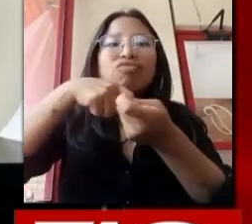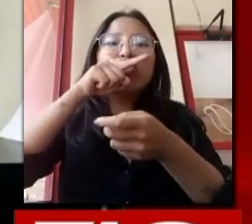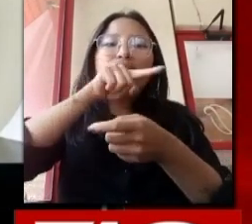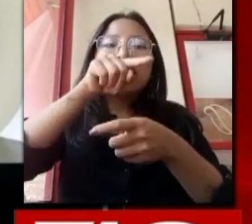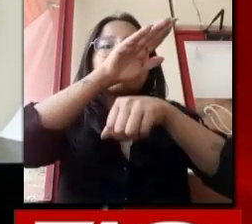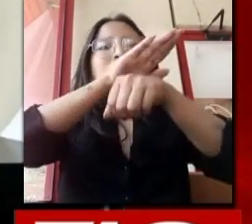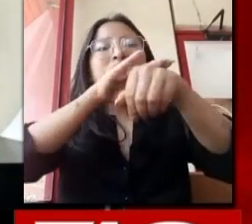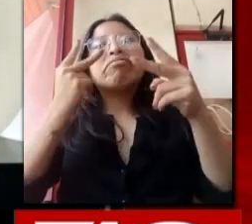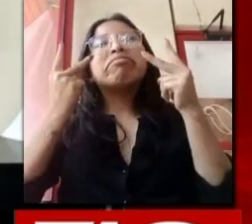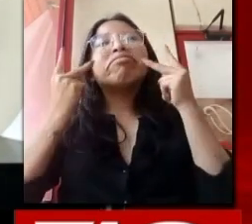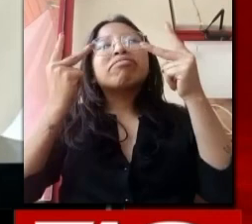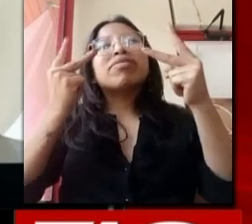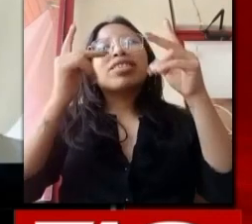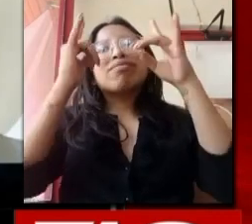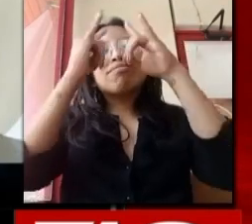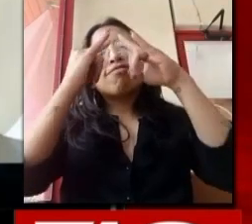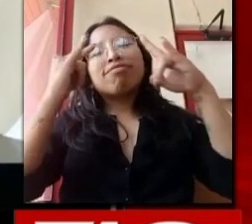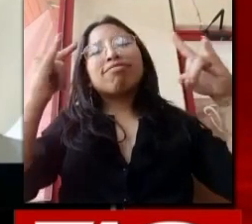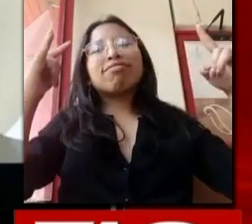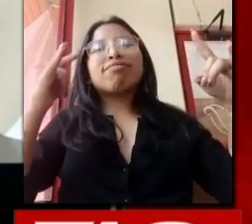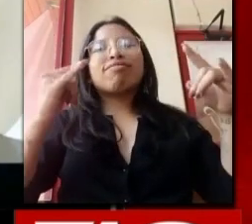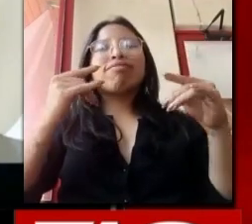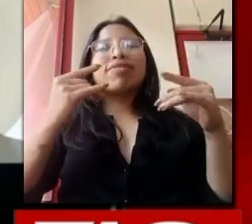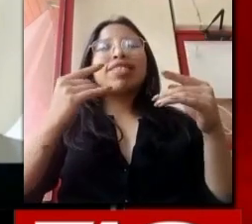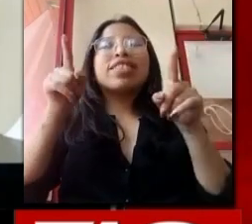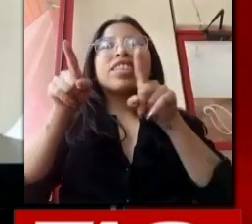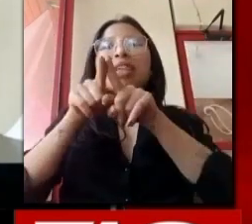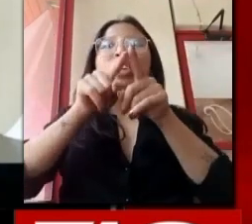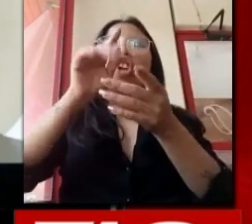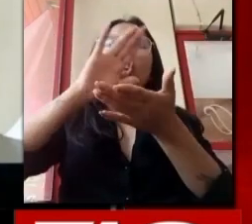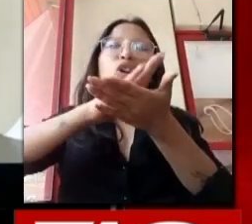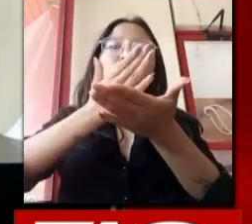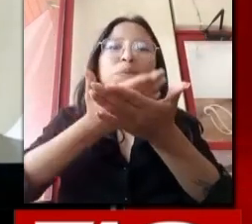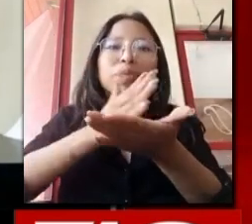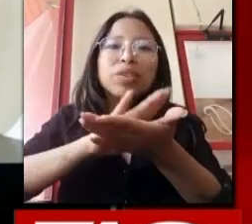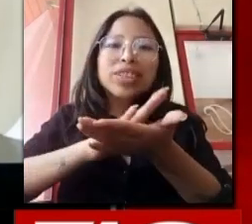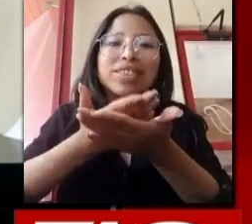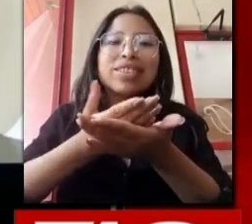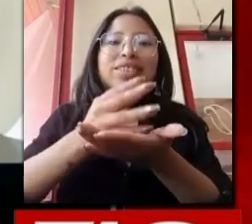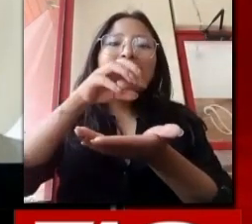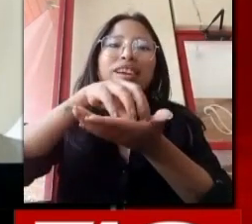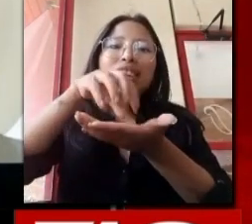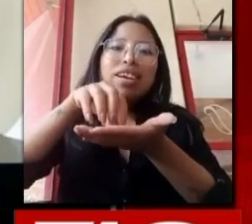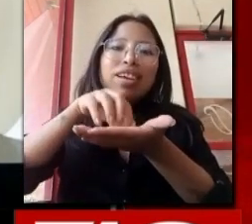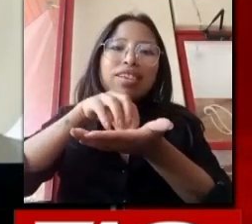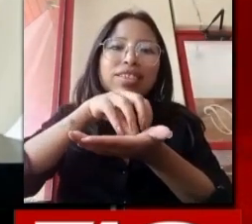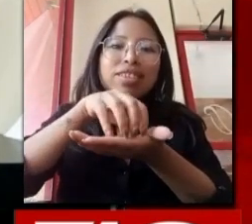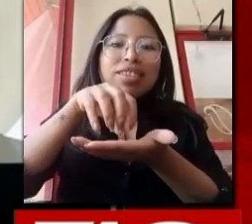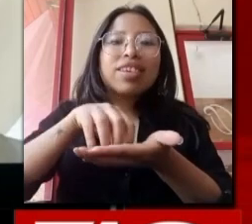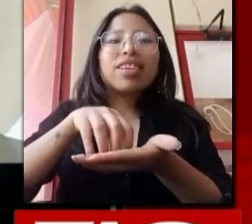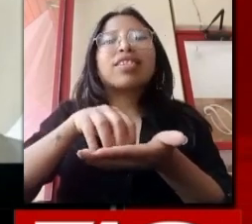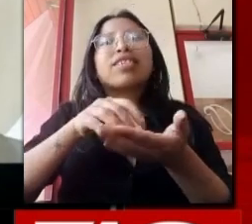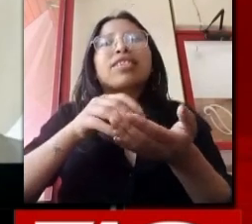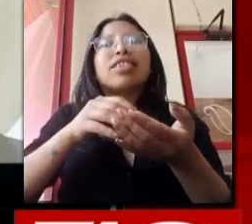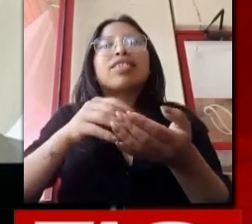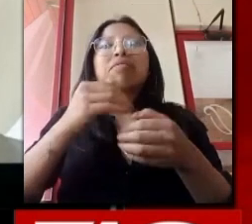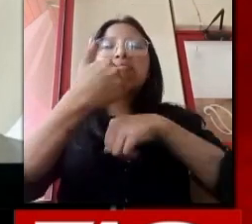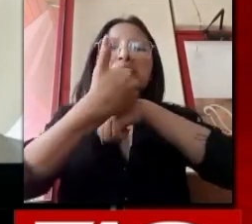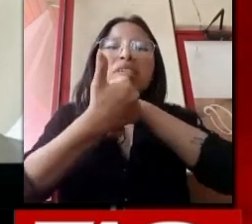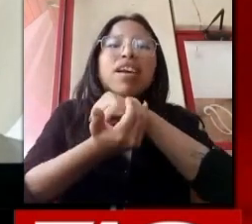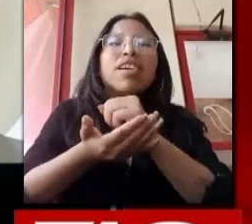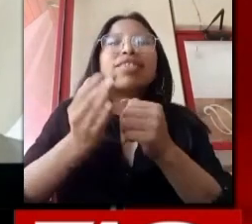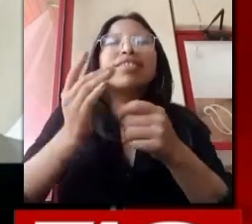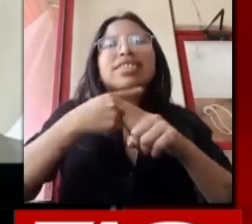gastronomía, lo que es la producción en panadería y otros, ¿no? Repostería y otros donde van a estar de